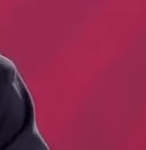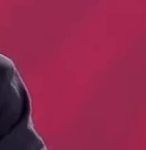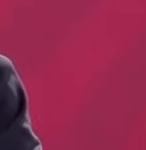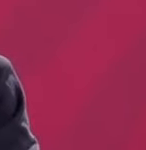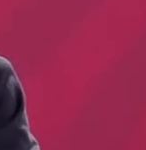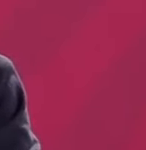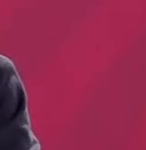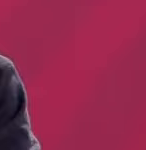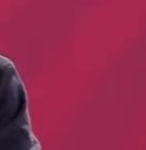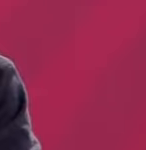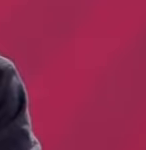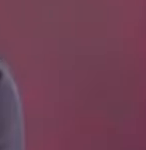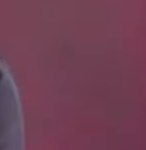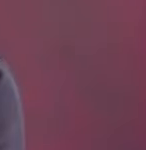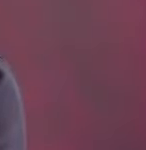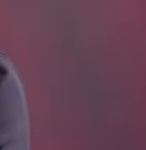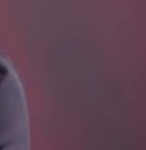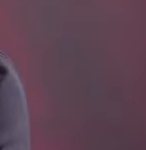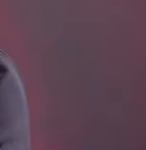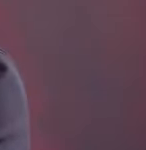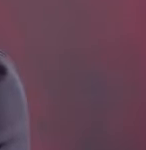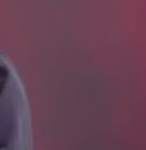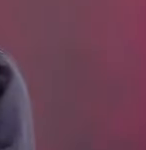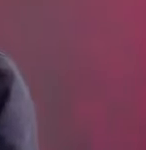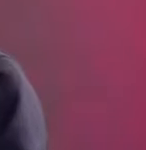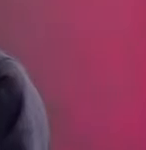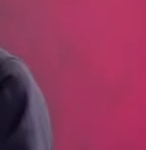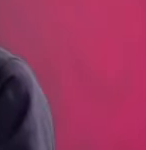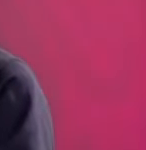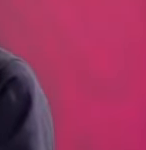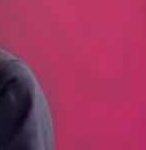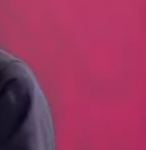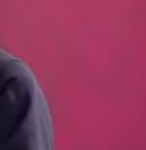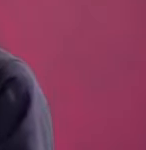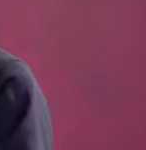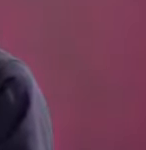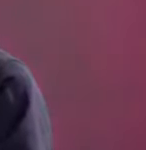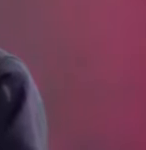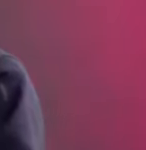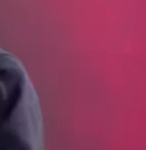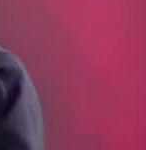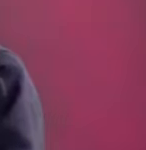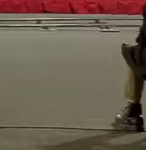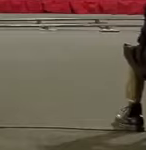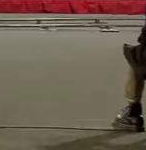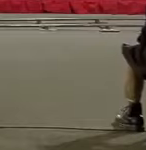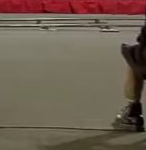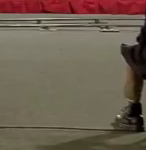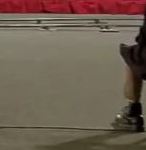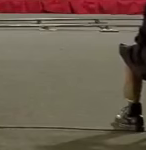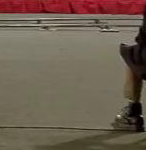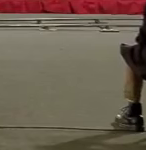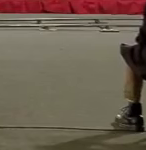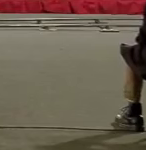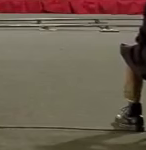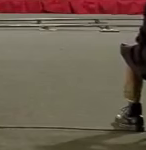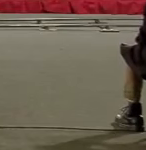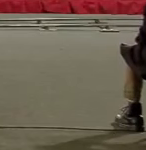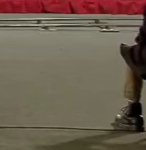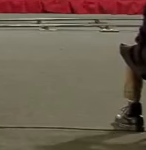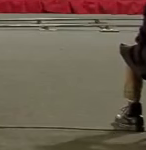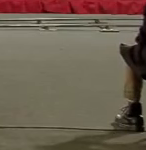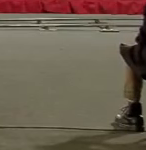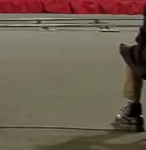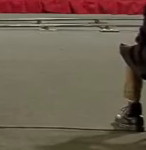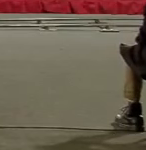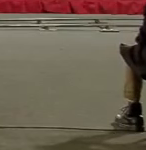rápidas antigénicas, muy distintas a las otras. Ya lo explicará el doctor Alomía. Y hablamos también de que tenemos el privilegio